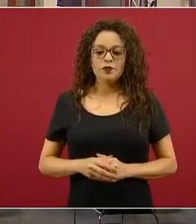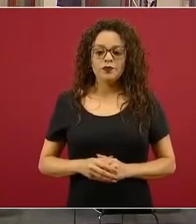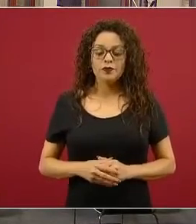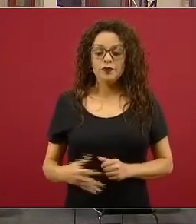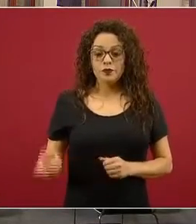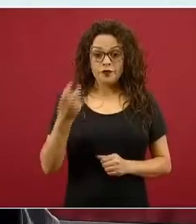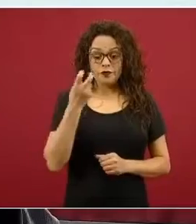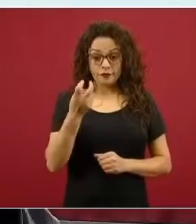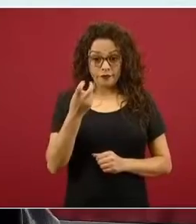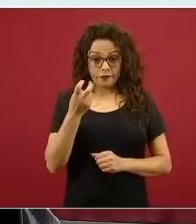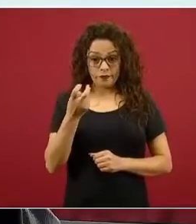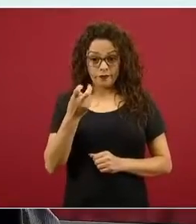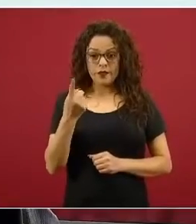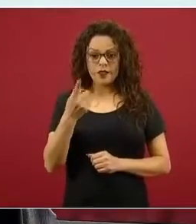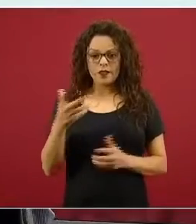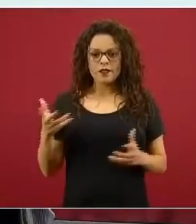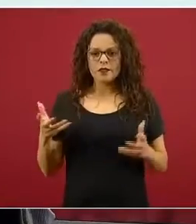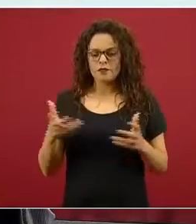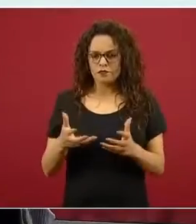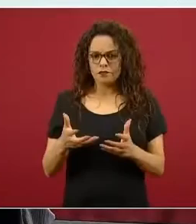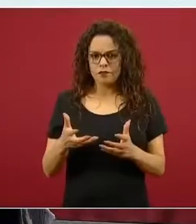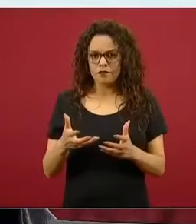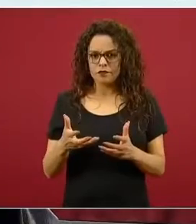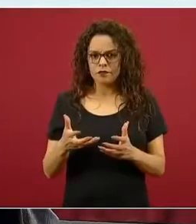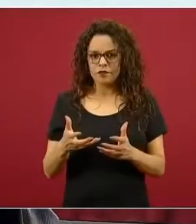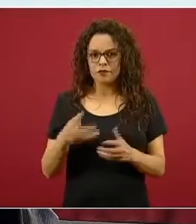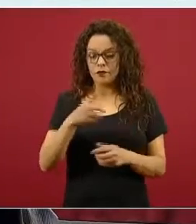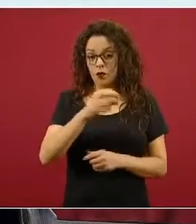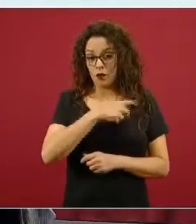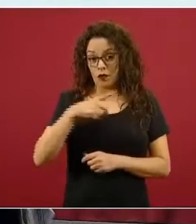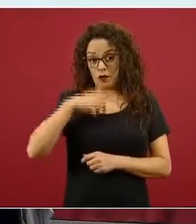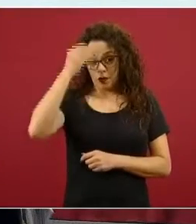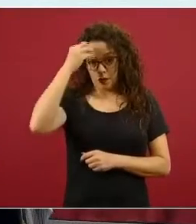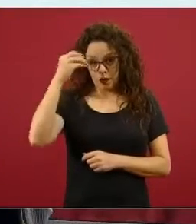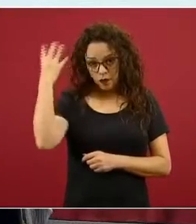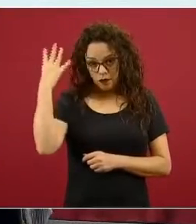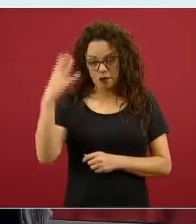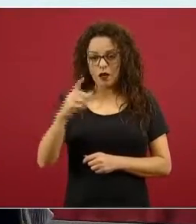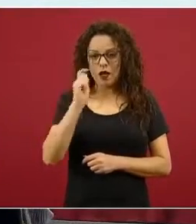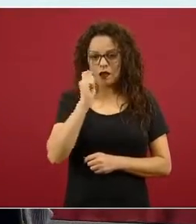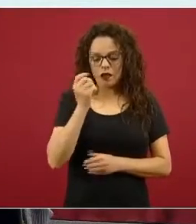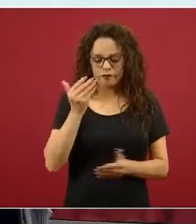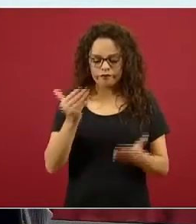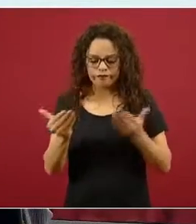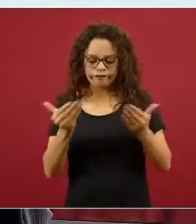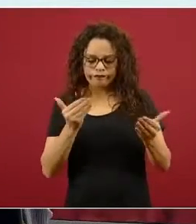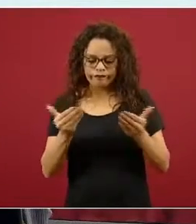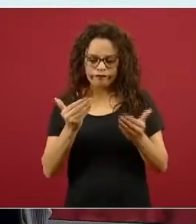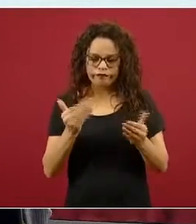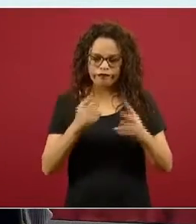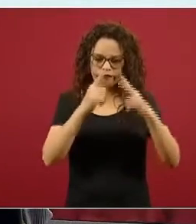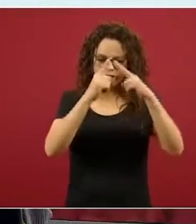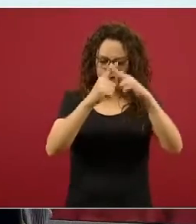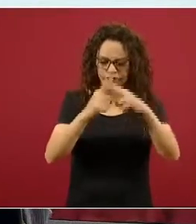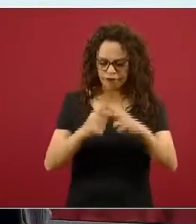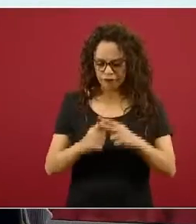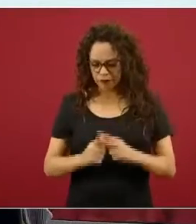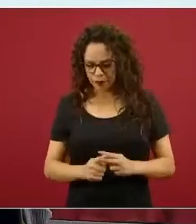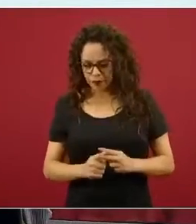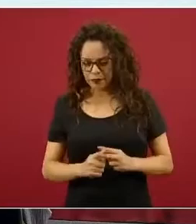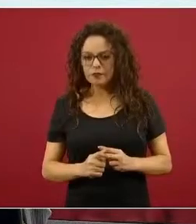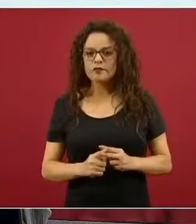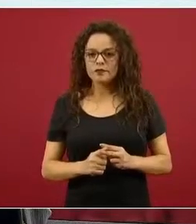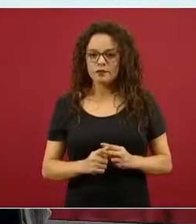Con estos casos lo que hacemos, y también solamente para recordarles, es que tenemos una estimación de los casos, tomando en cuenta